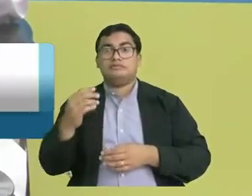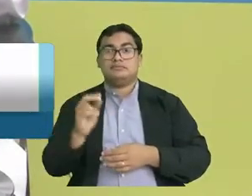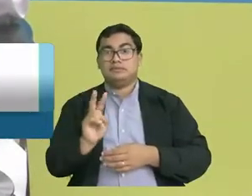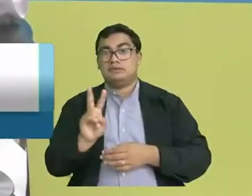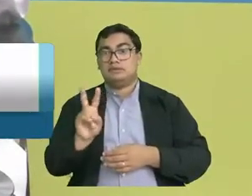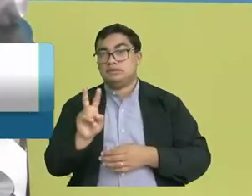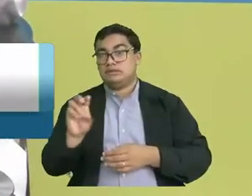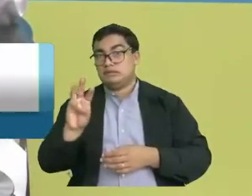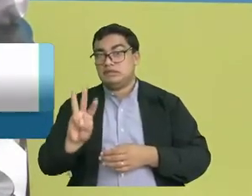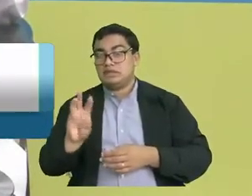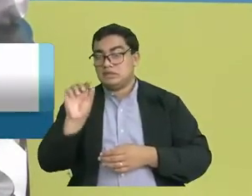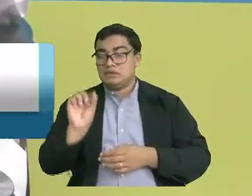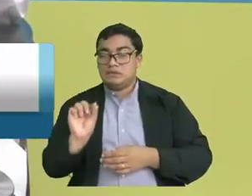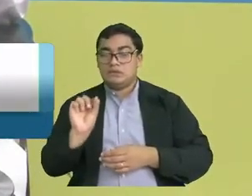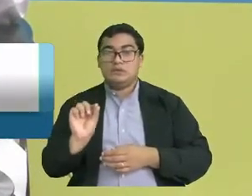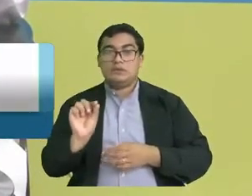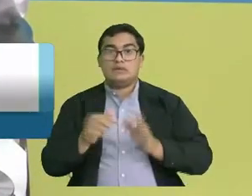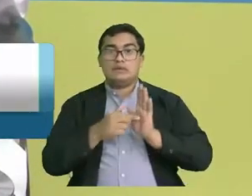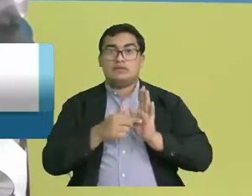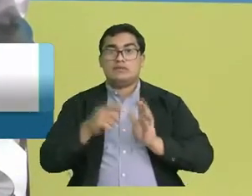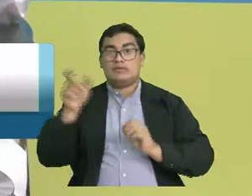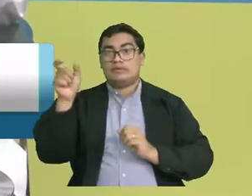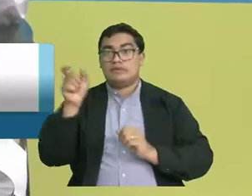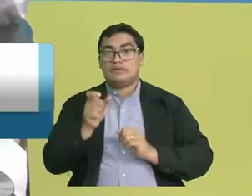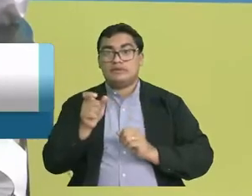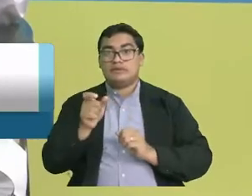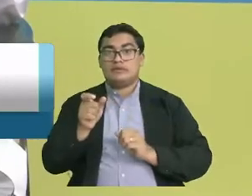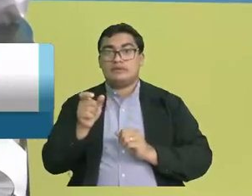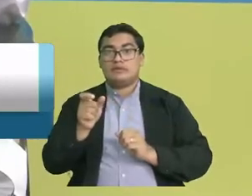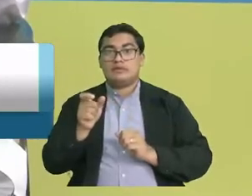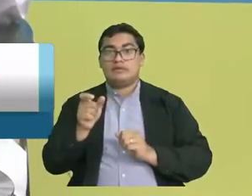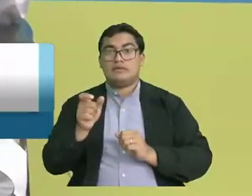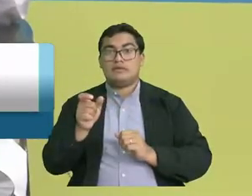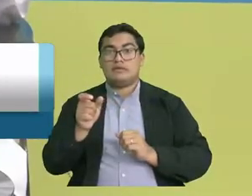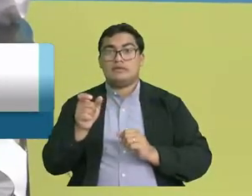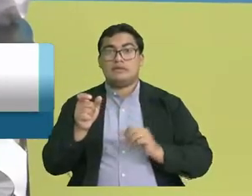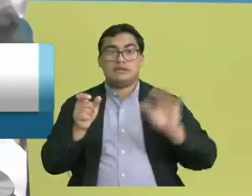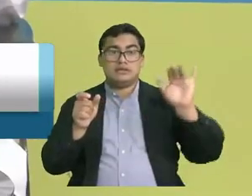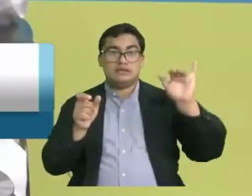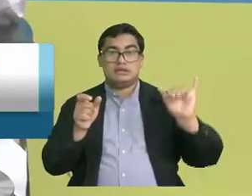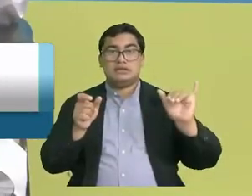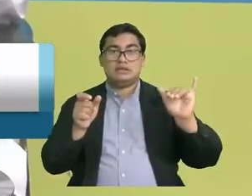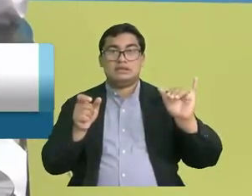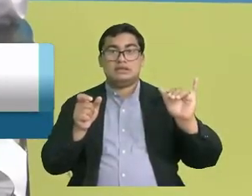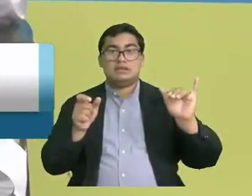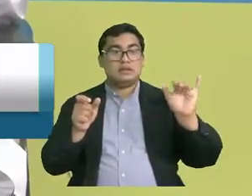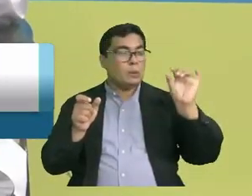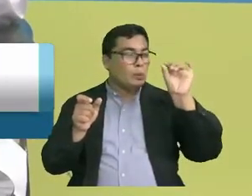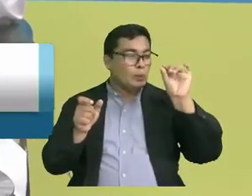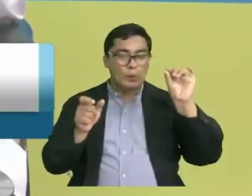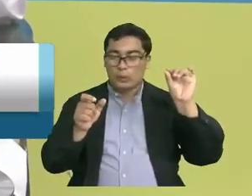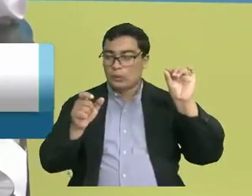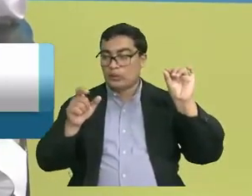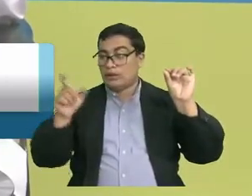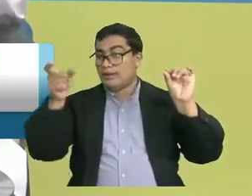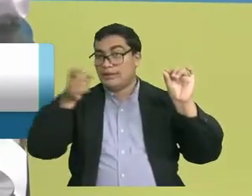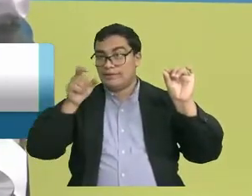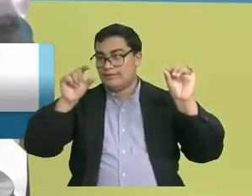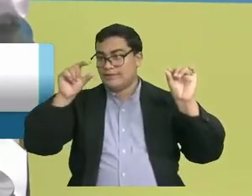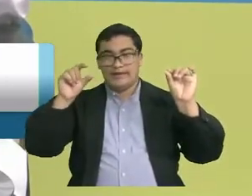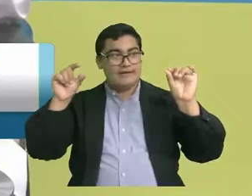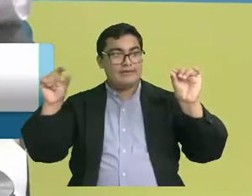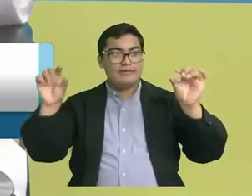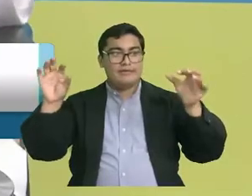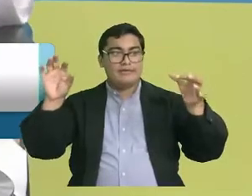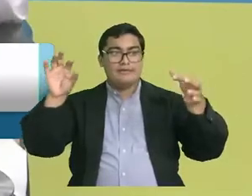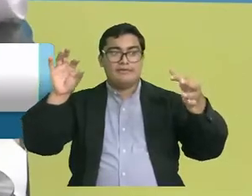más pequeños, con la excepción del X, que no es tan pequeño. El Y sí es un cromosoma bastante pequeño.